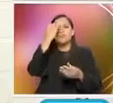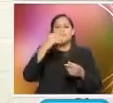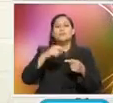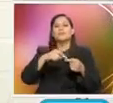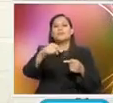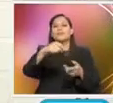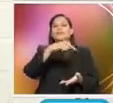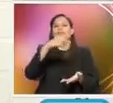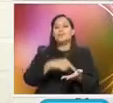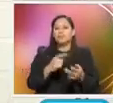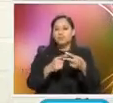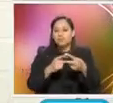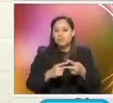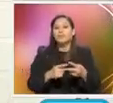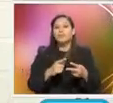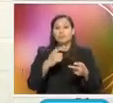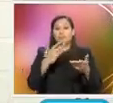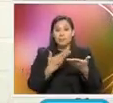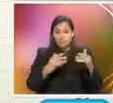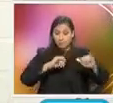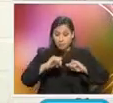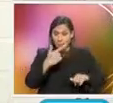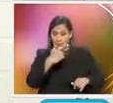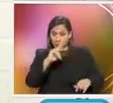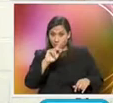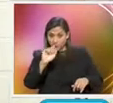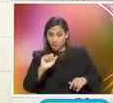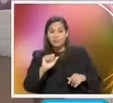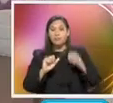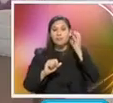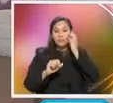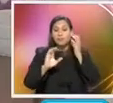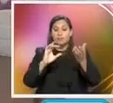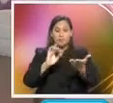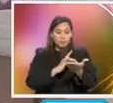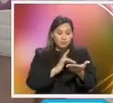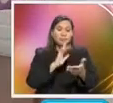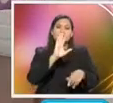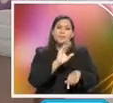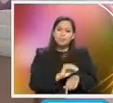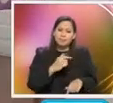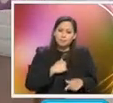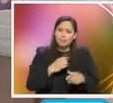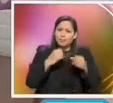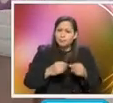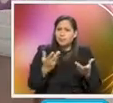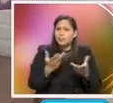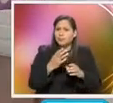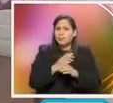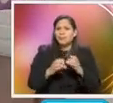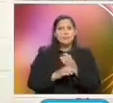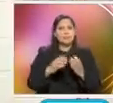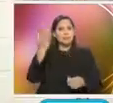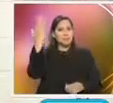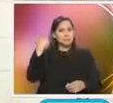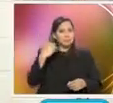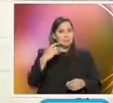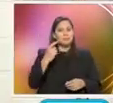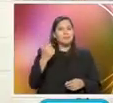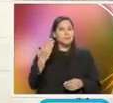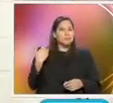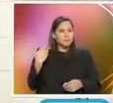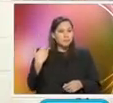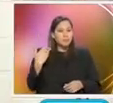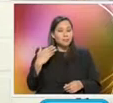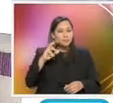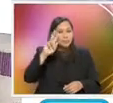los GPS en los teléfonos, en las tabletas, nos permiten hacer muchas cosas que antes de verdad era, y hasta hace muy poco tiempo,